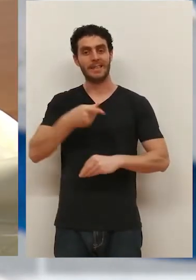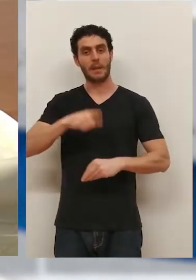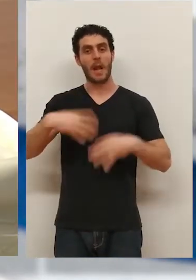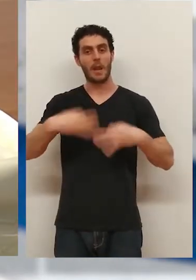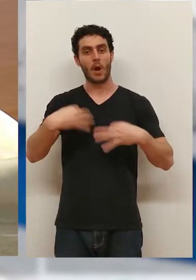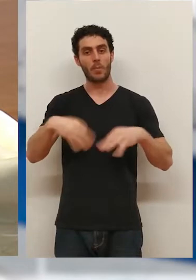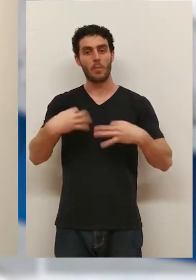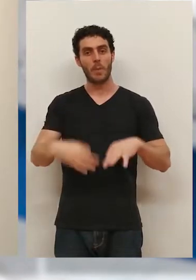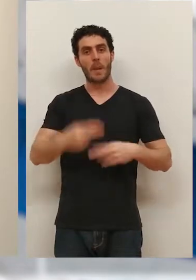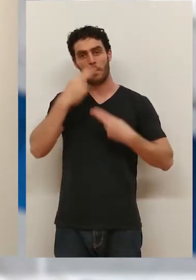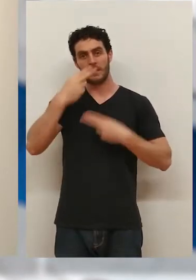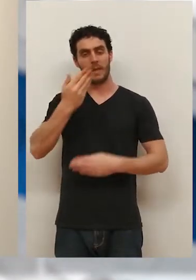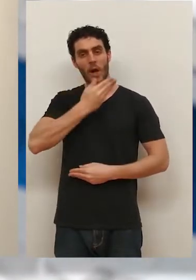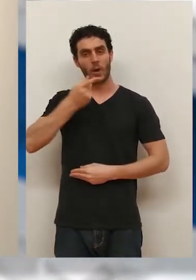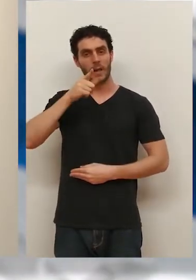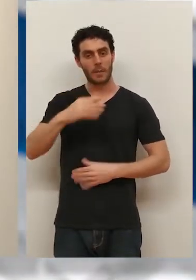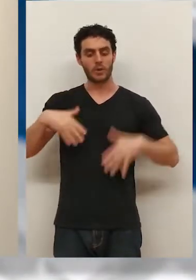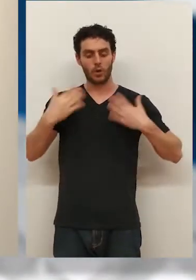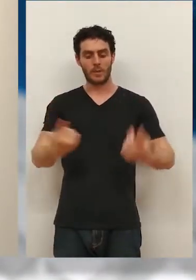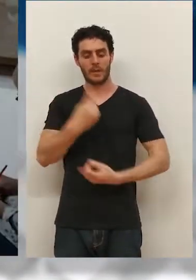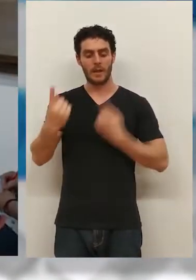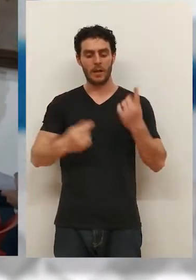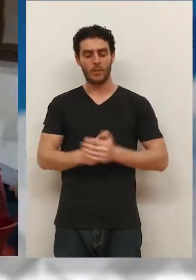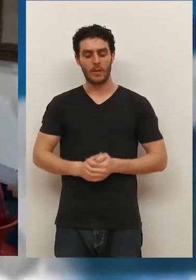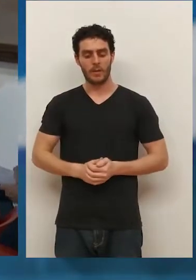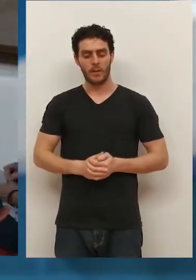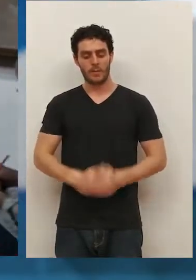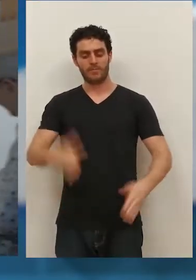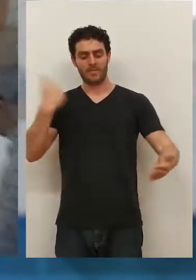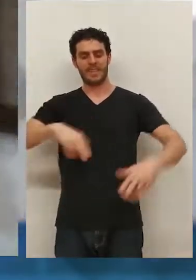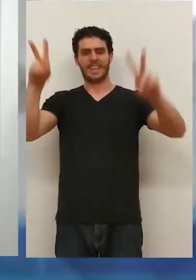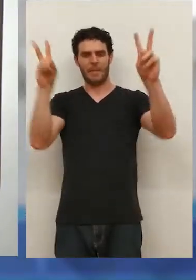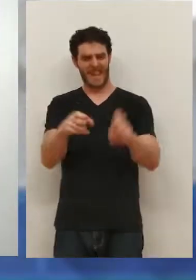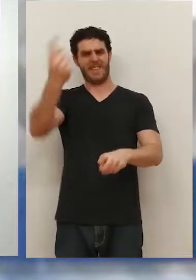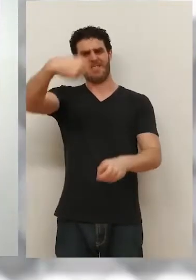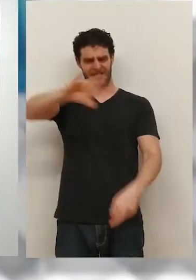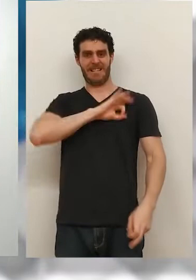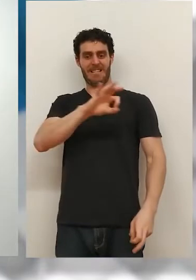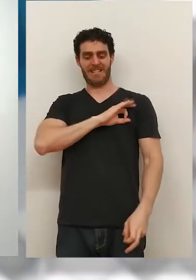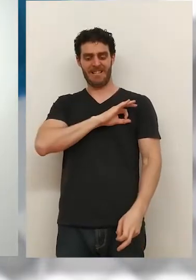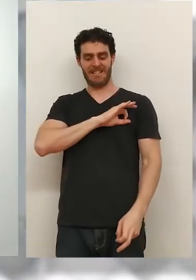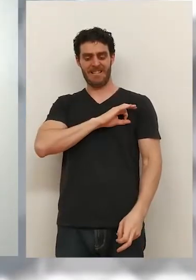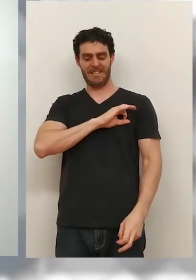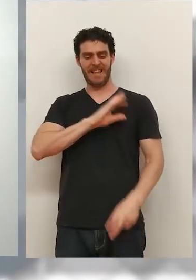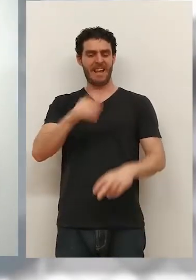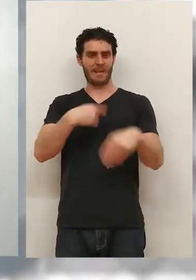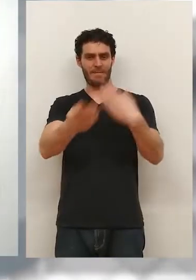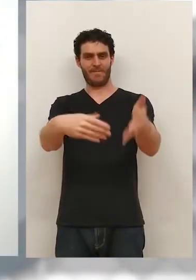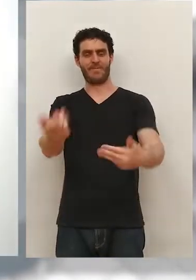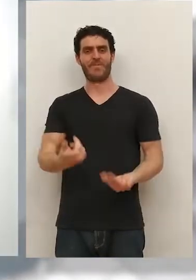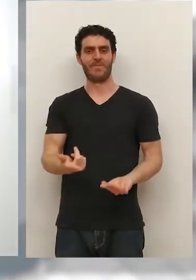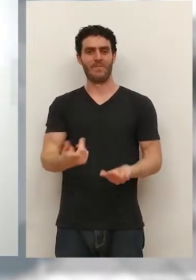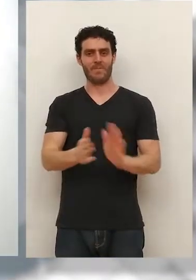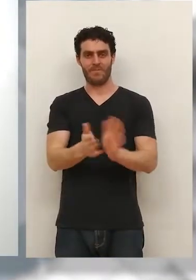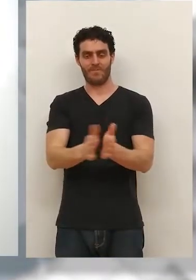es habitual, visitas escolares y alguna sorpresa. Un momento, los que han venido ustedes a adquirir una vajilla de Terra Sigillata